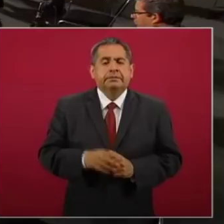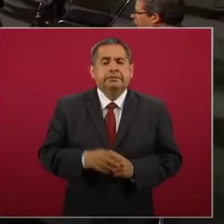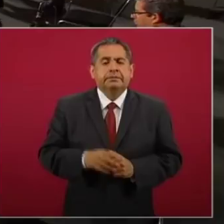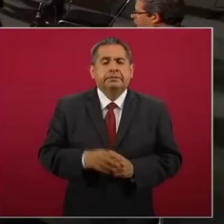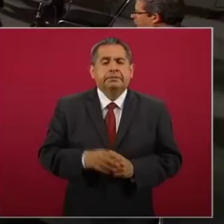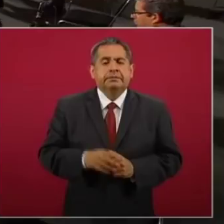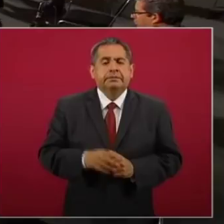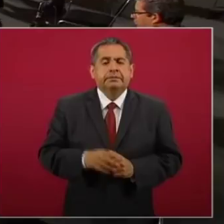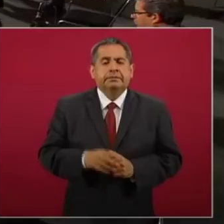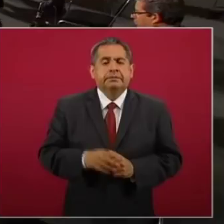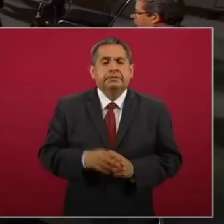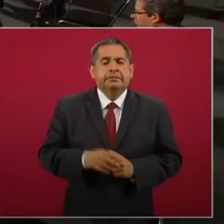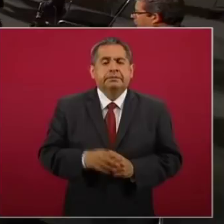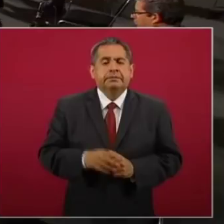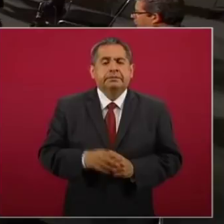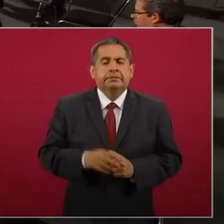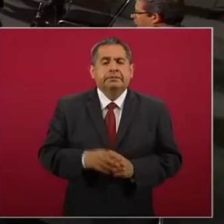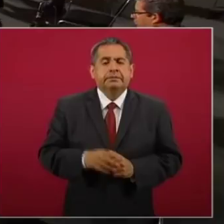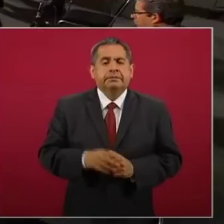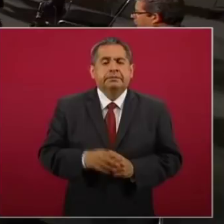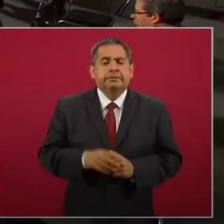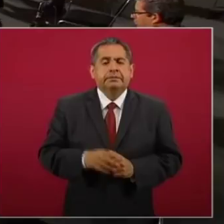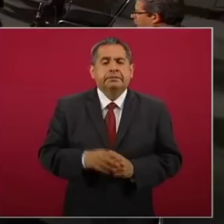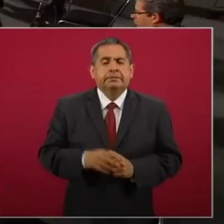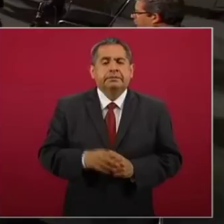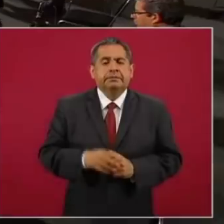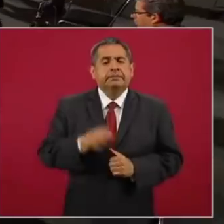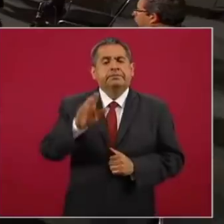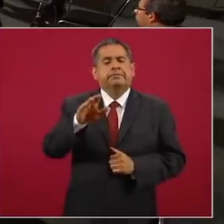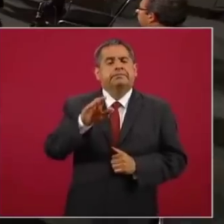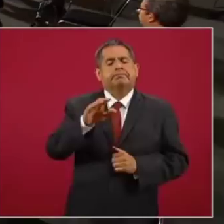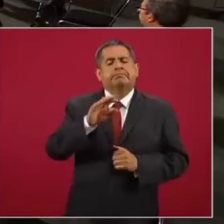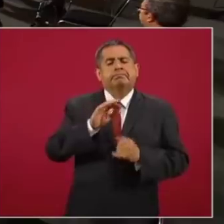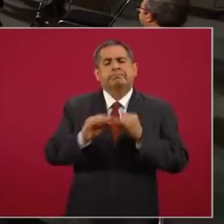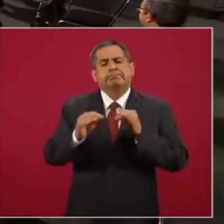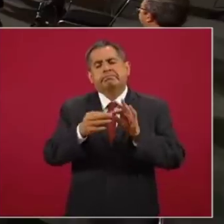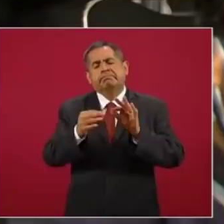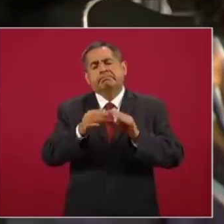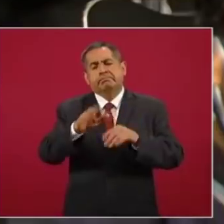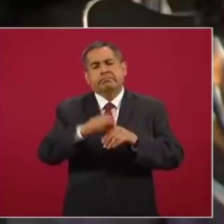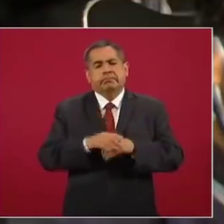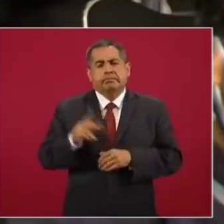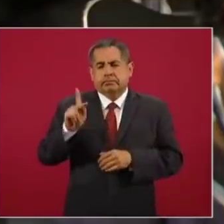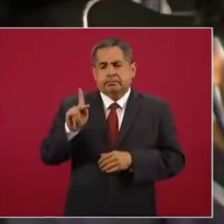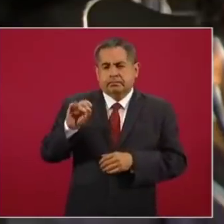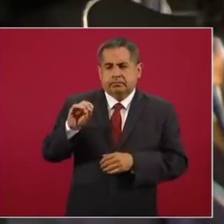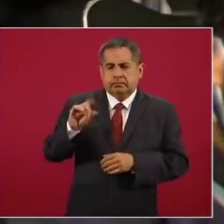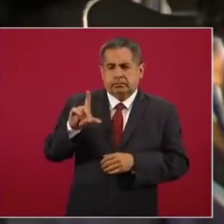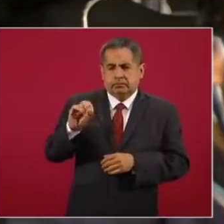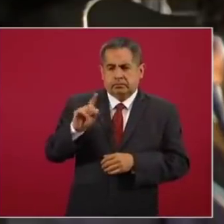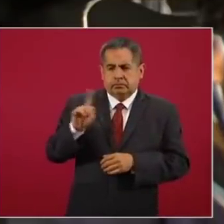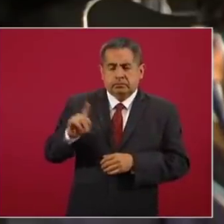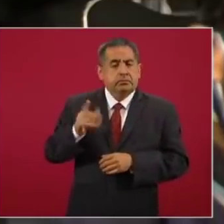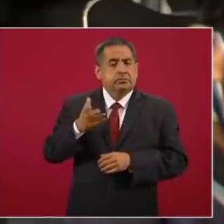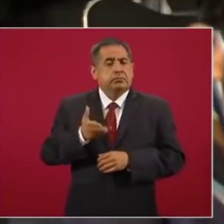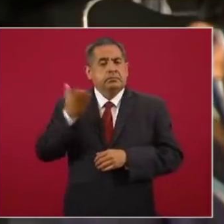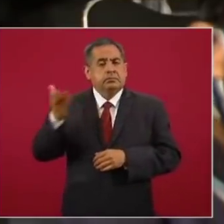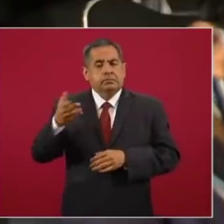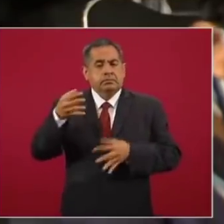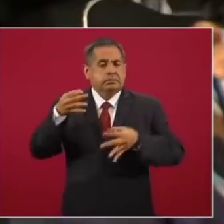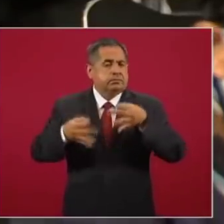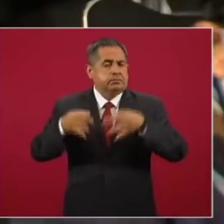habló del tema de los juzgados de la justicia en el país? Dijo esto. Pío López Obrador pues pidió al